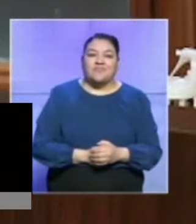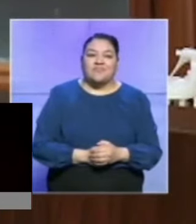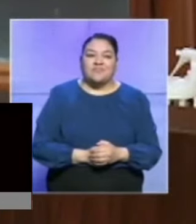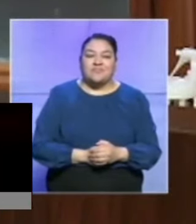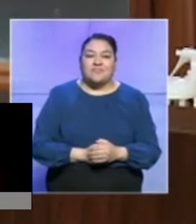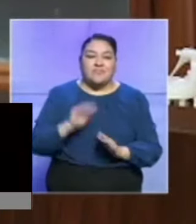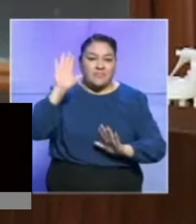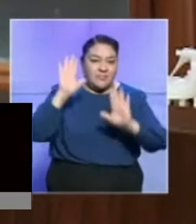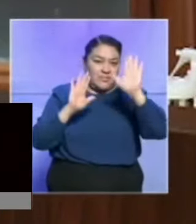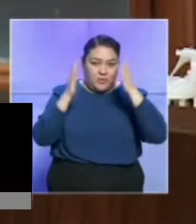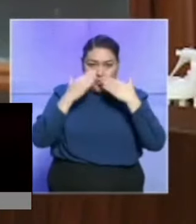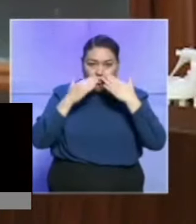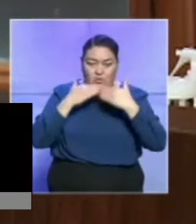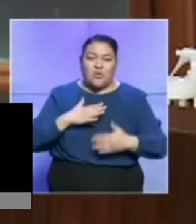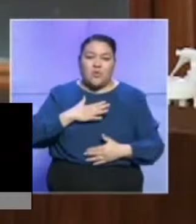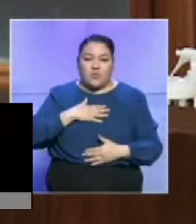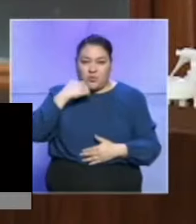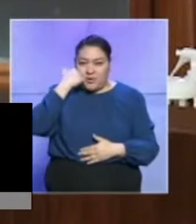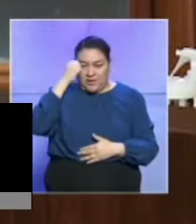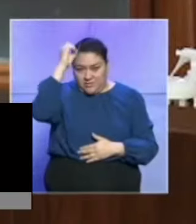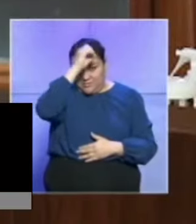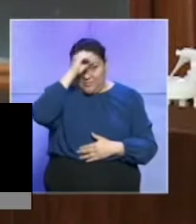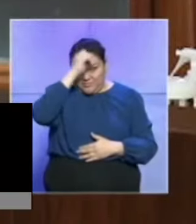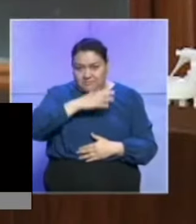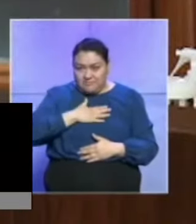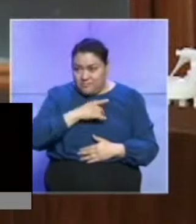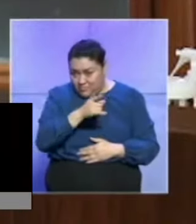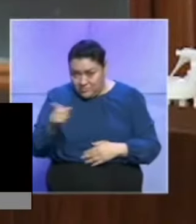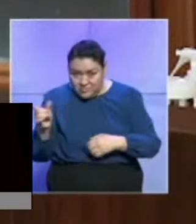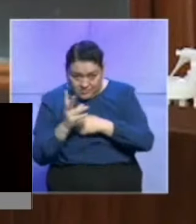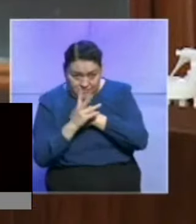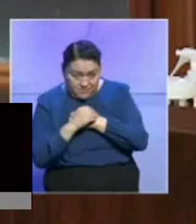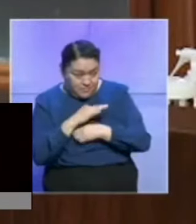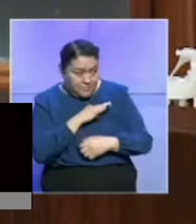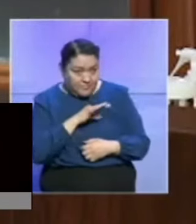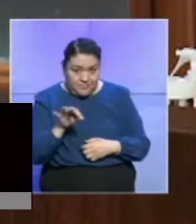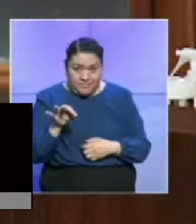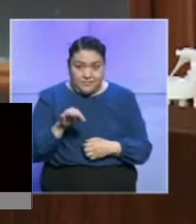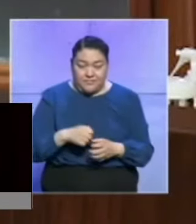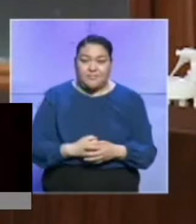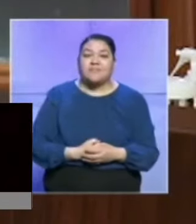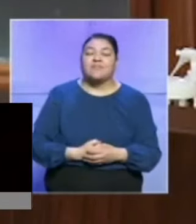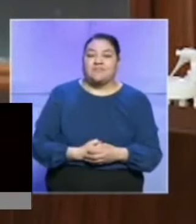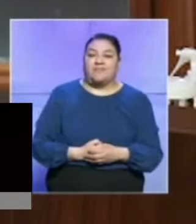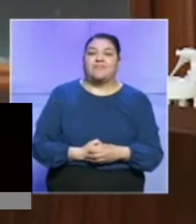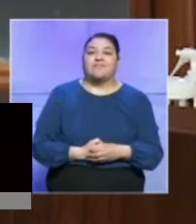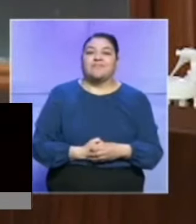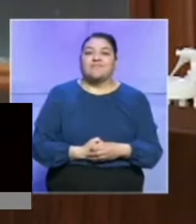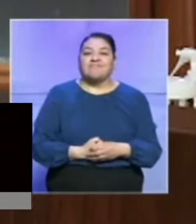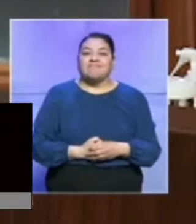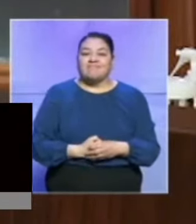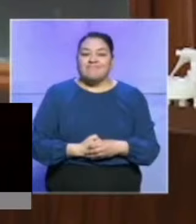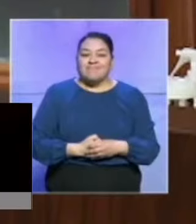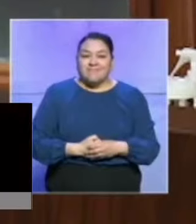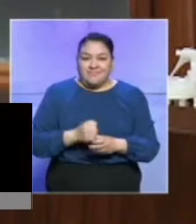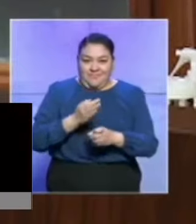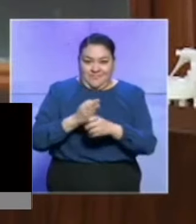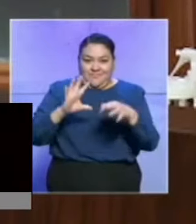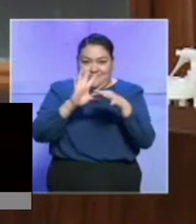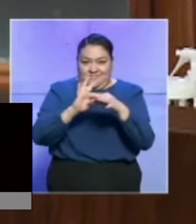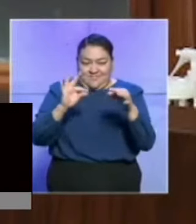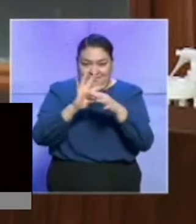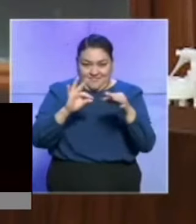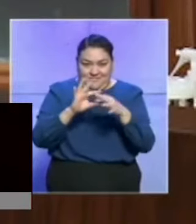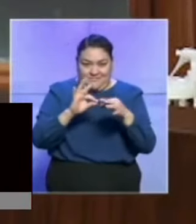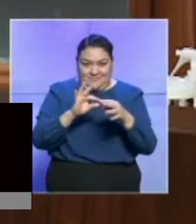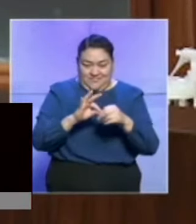competencia. Nuestra competencia es electoral y sobre eso nada más le dimos, digamos, esta respuesta que nos solicitó el INE